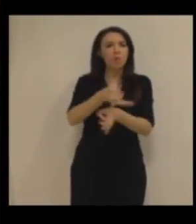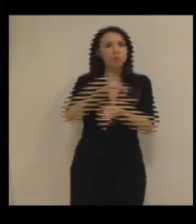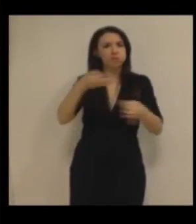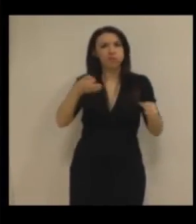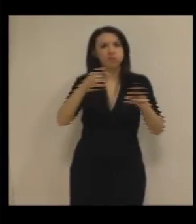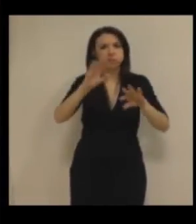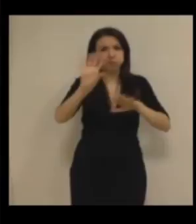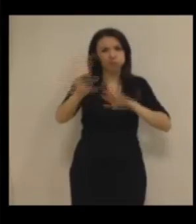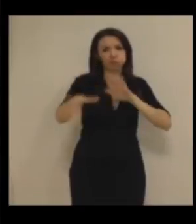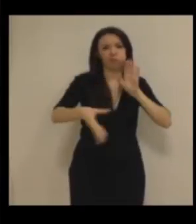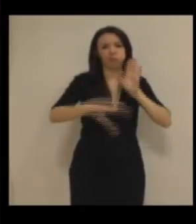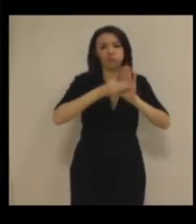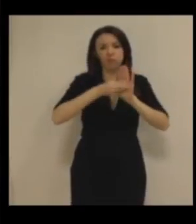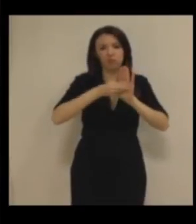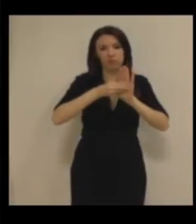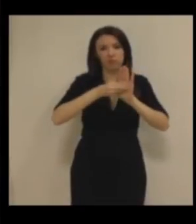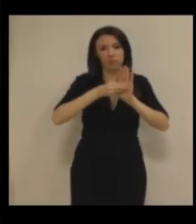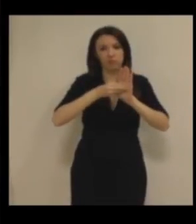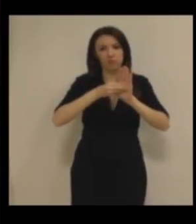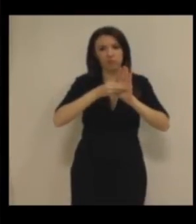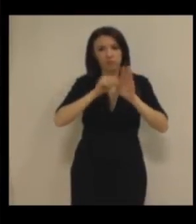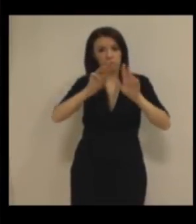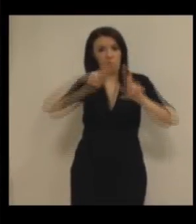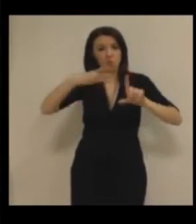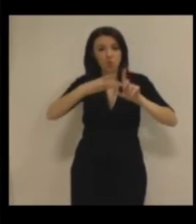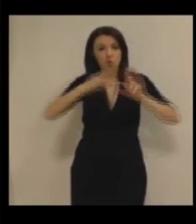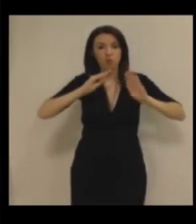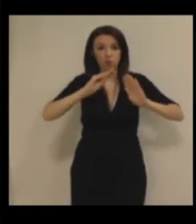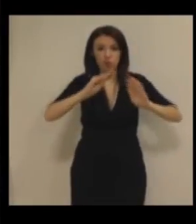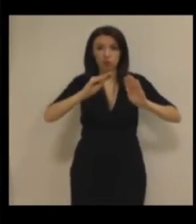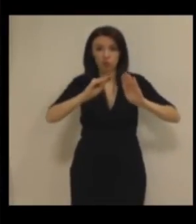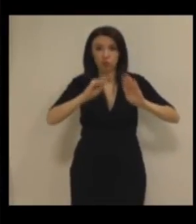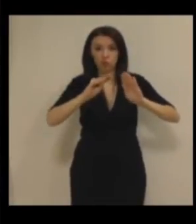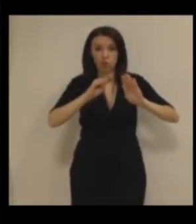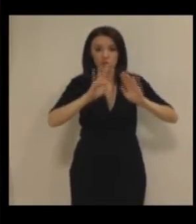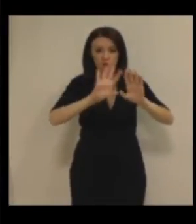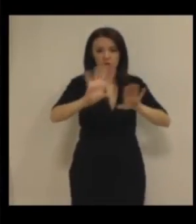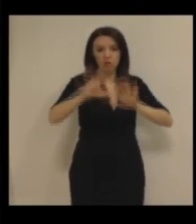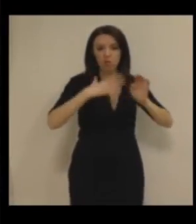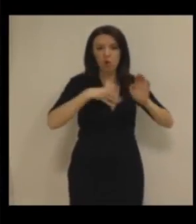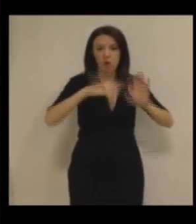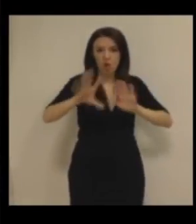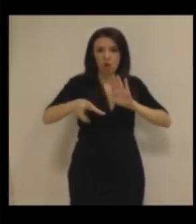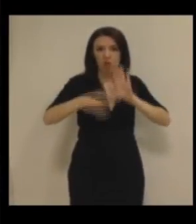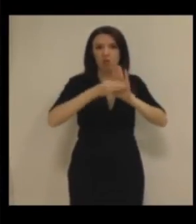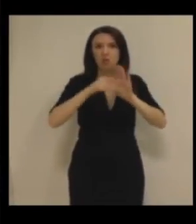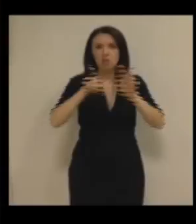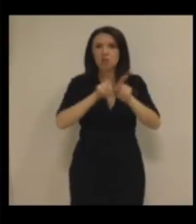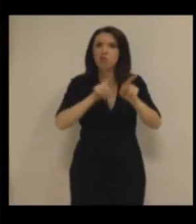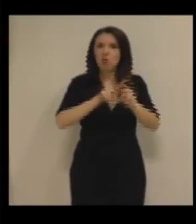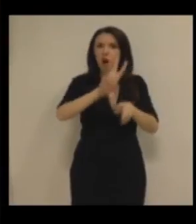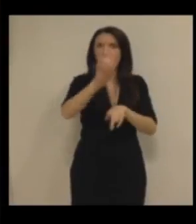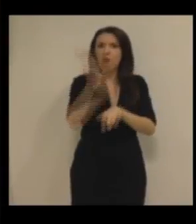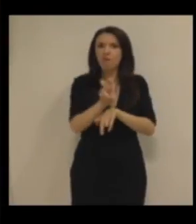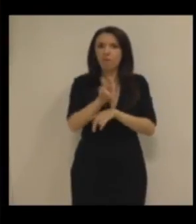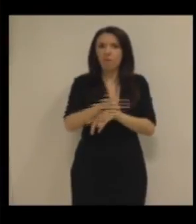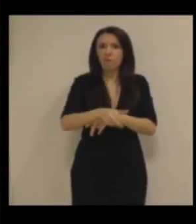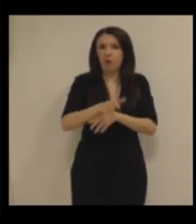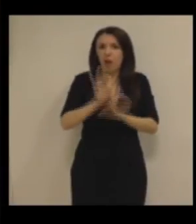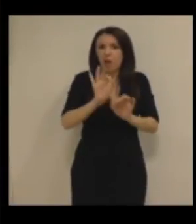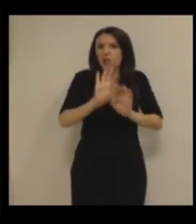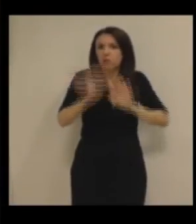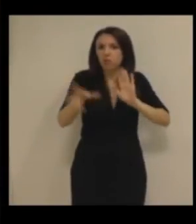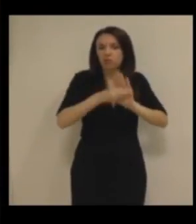perfectamente incorporarse a sus plataformas de conexión con el ciudadano como una utilidad más. Es